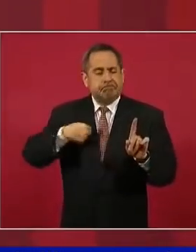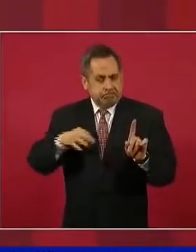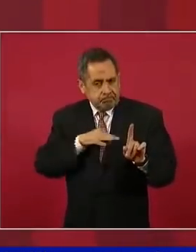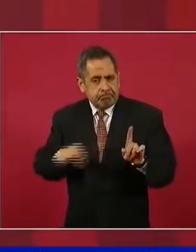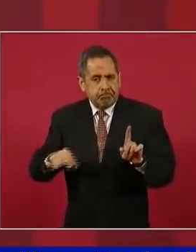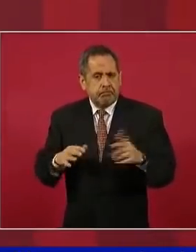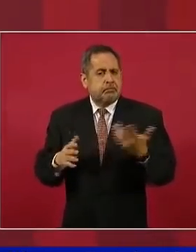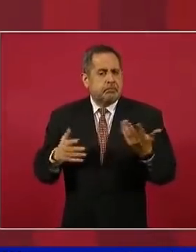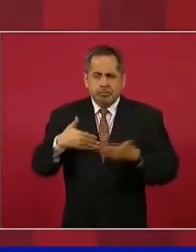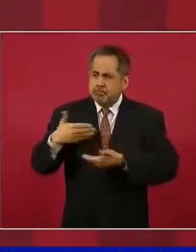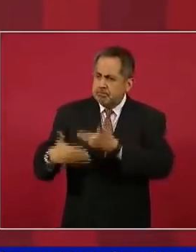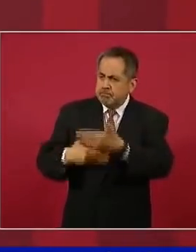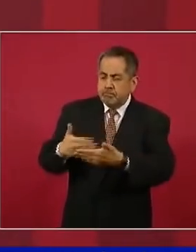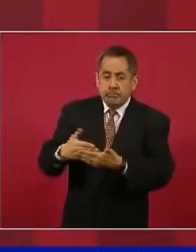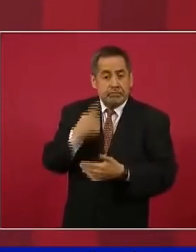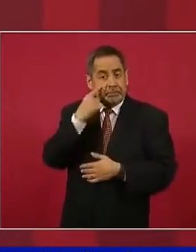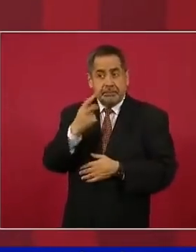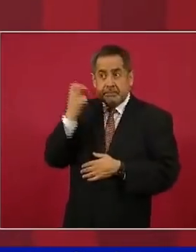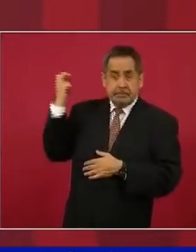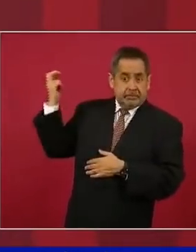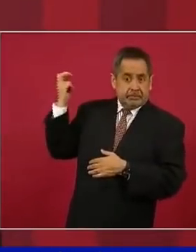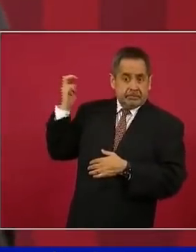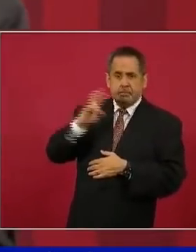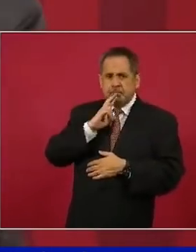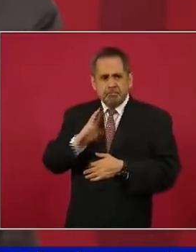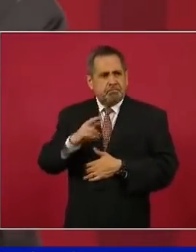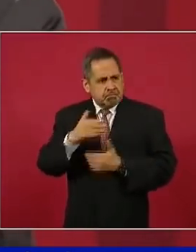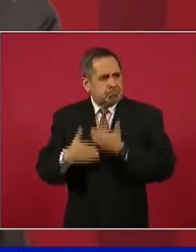organizada. ¿Por qué estos resultados?